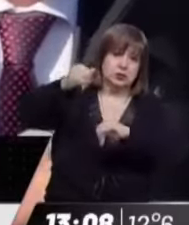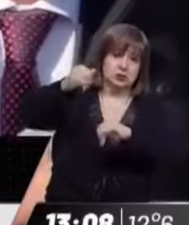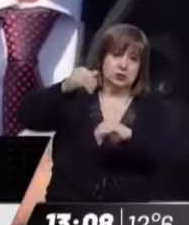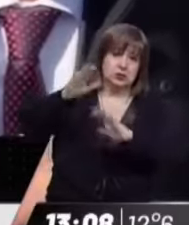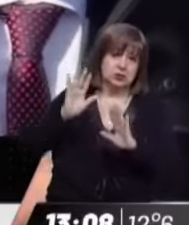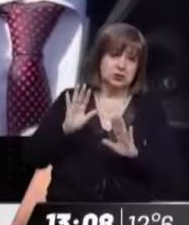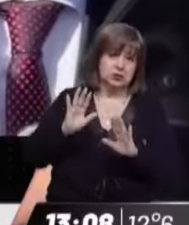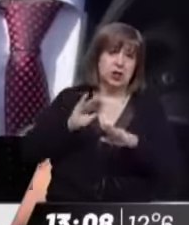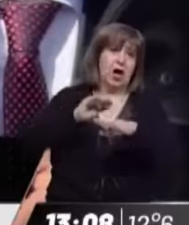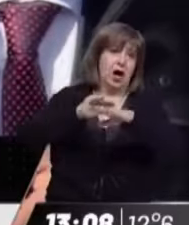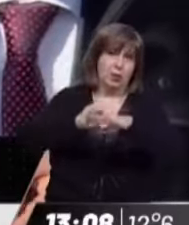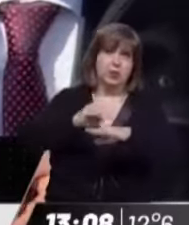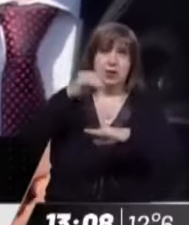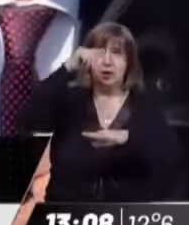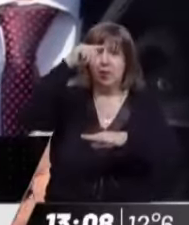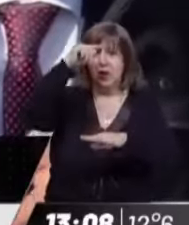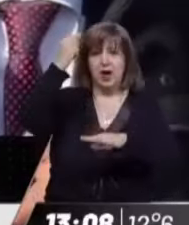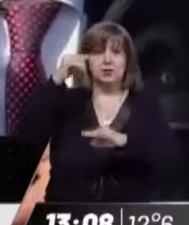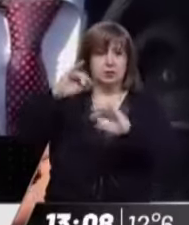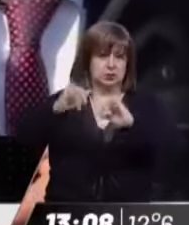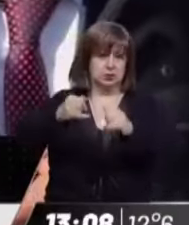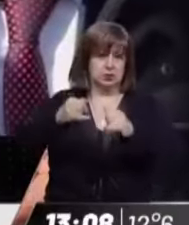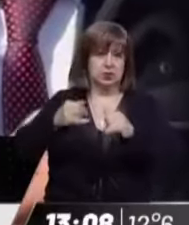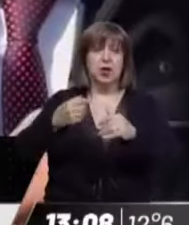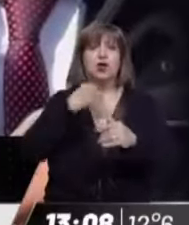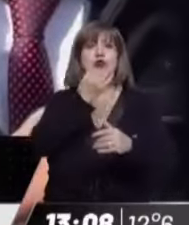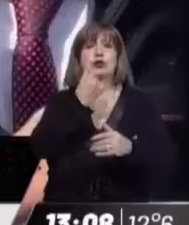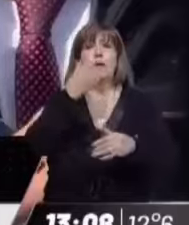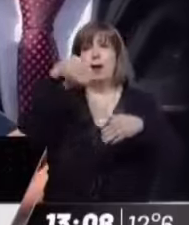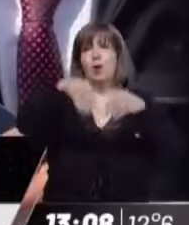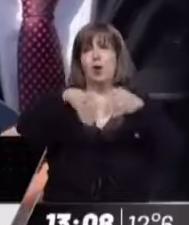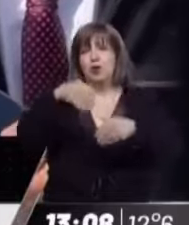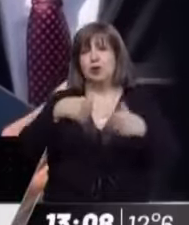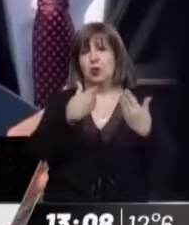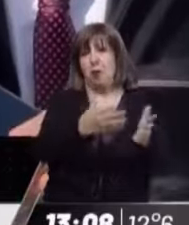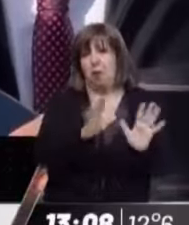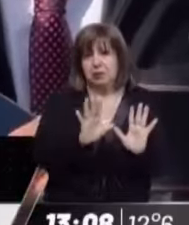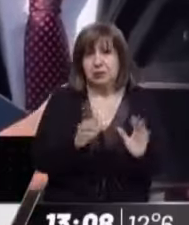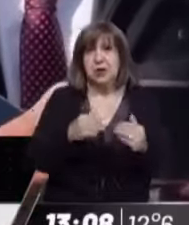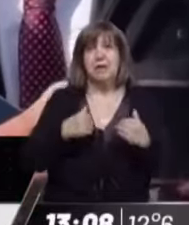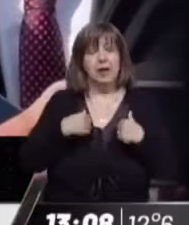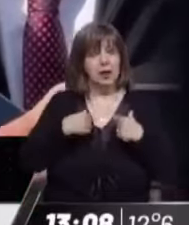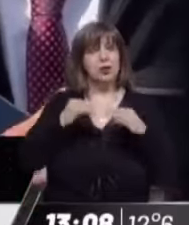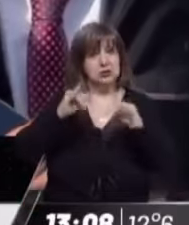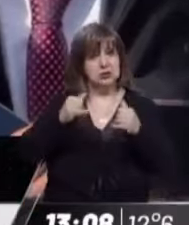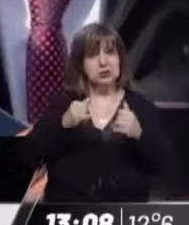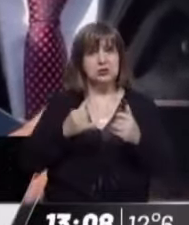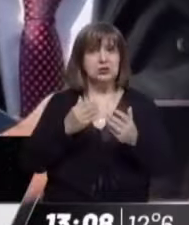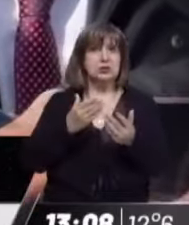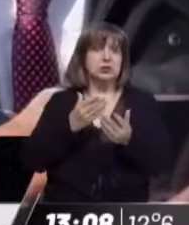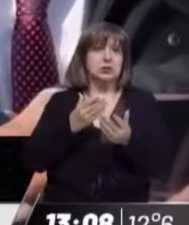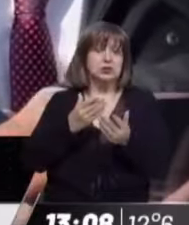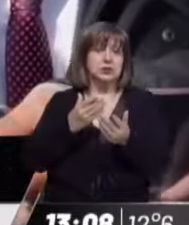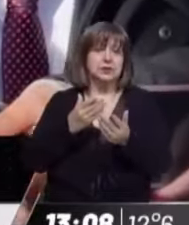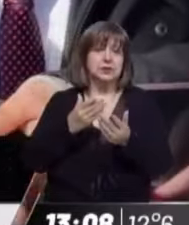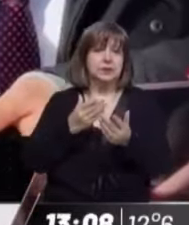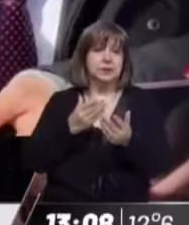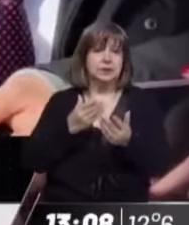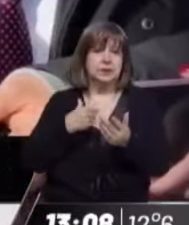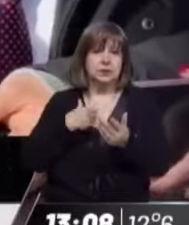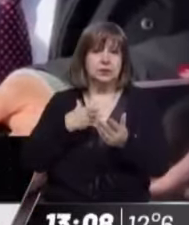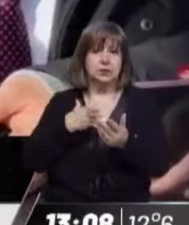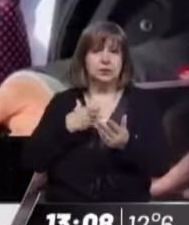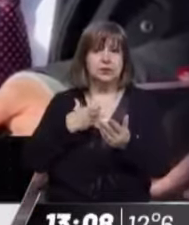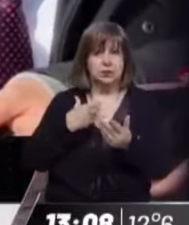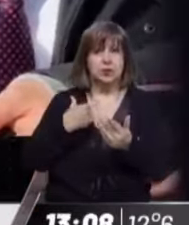no sé si están o no están. La verdad que nosotros, lo que tenemos para aportar, en mi caso, estamos